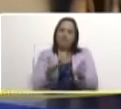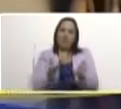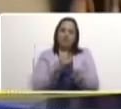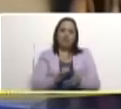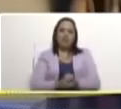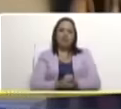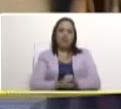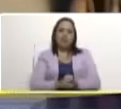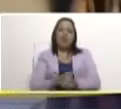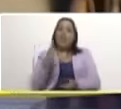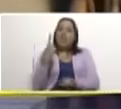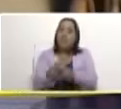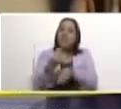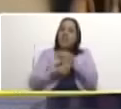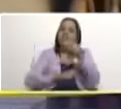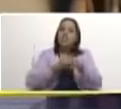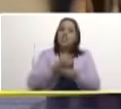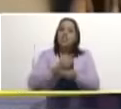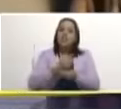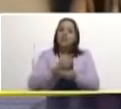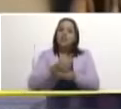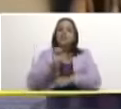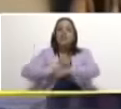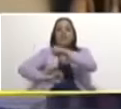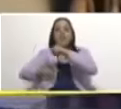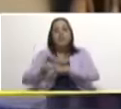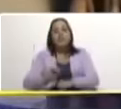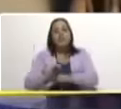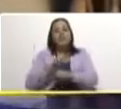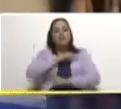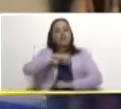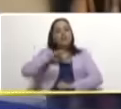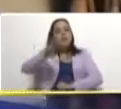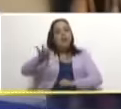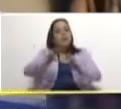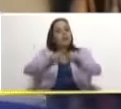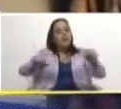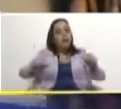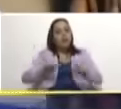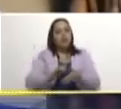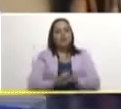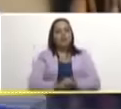lo que tiene que hacer para defender nuestra patria y nuestra tierra.